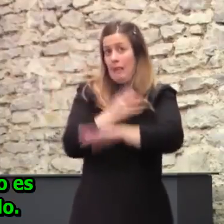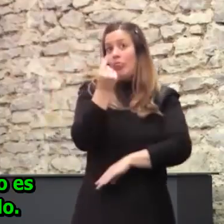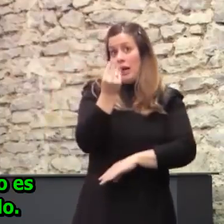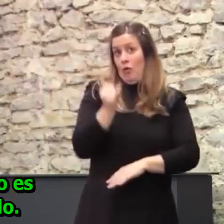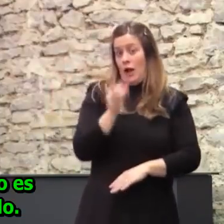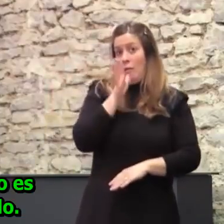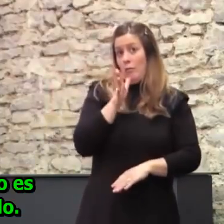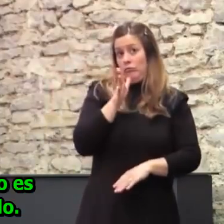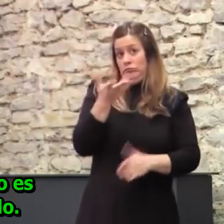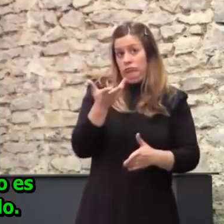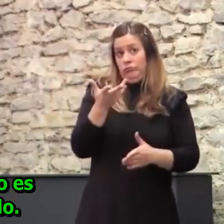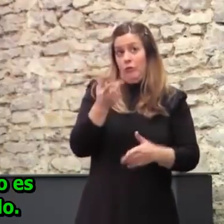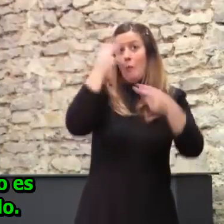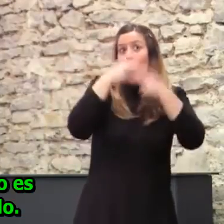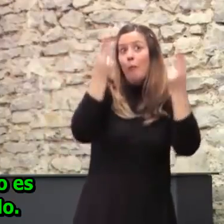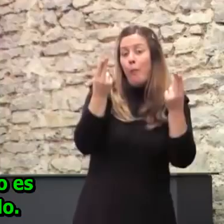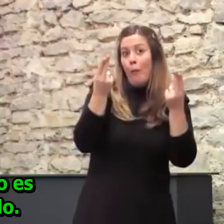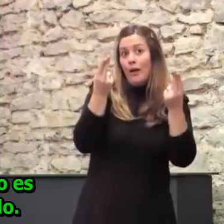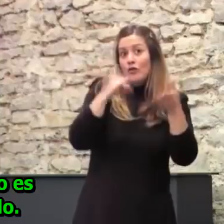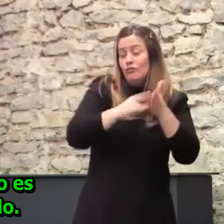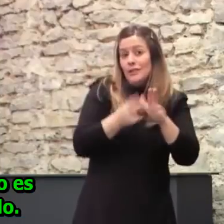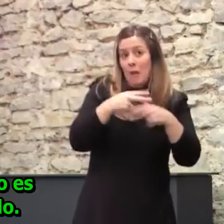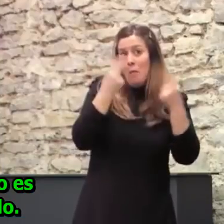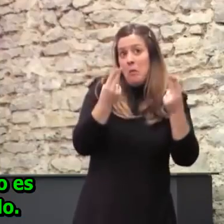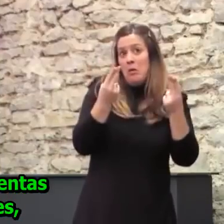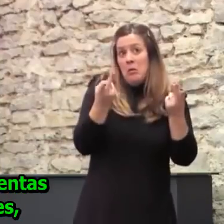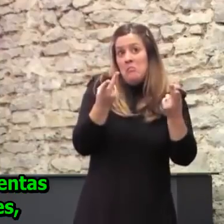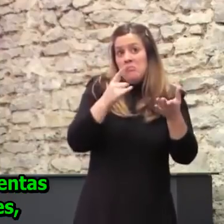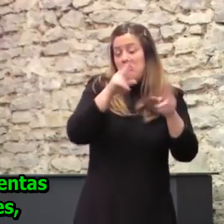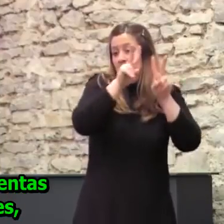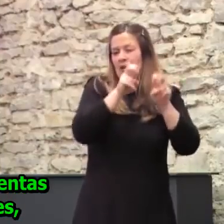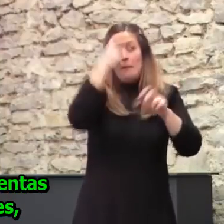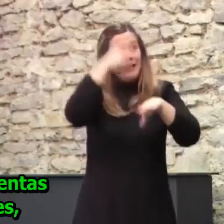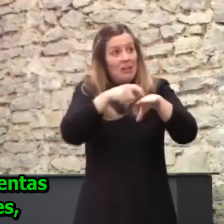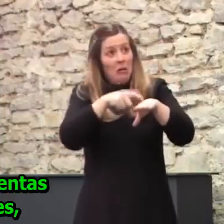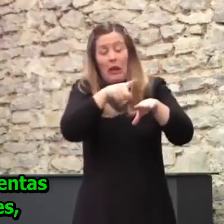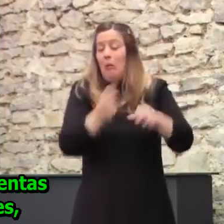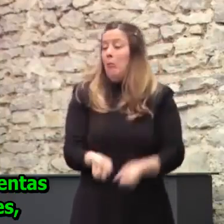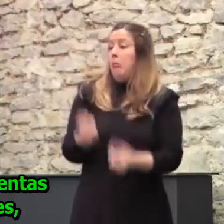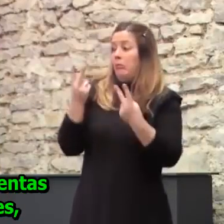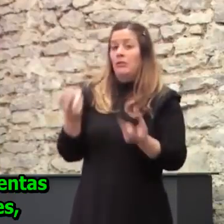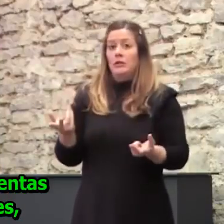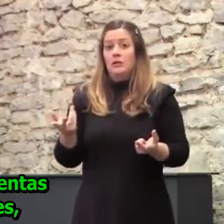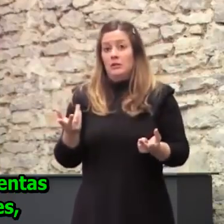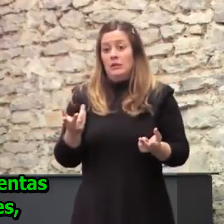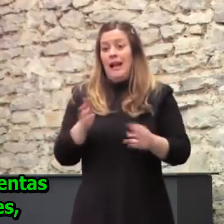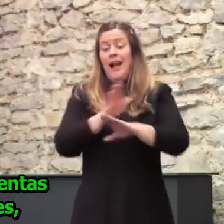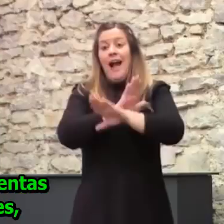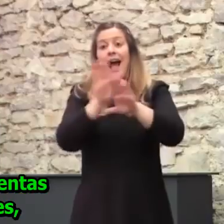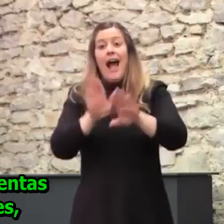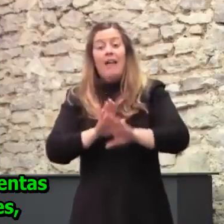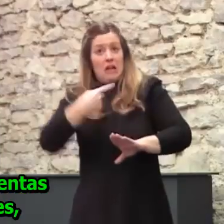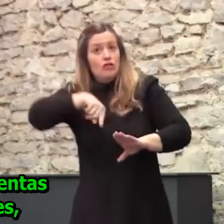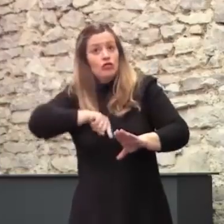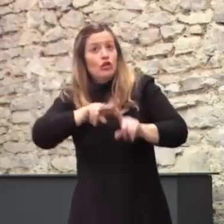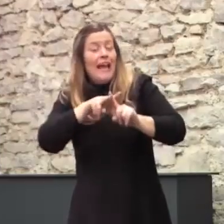el sistema público tampoco parece un tema que les preocupe demasiado. Entonces, qué terrible, ¿no? Que no contemos con herramientas para poder